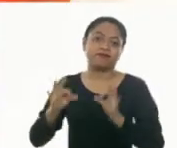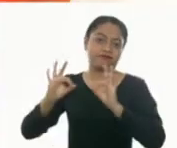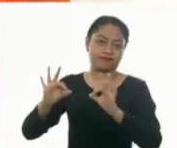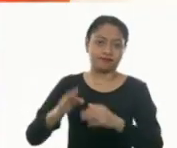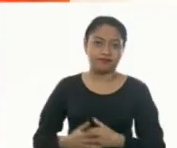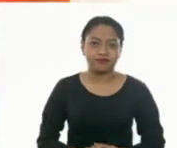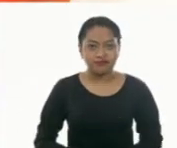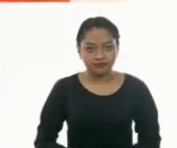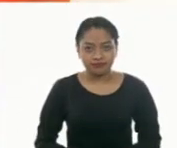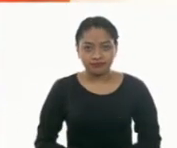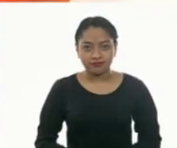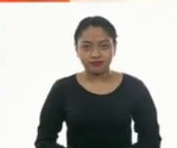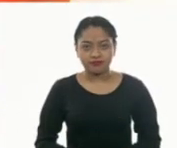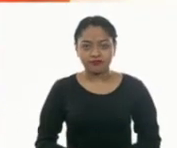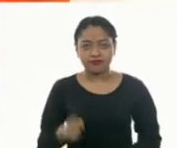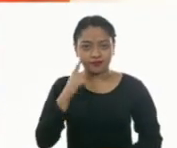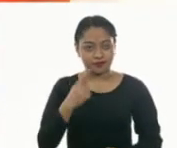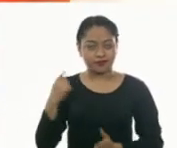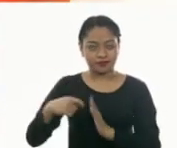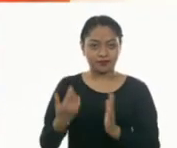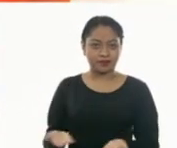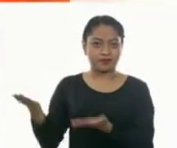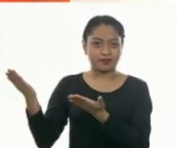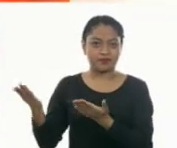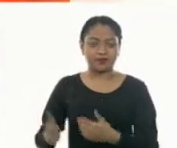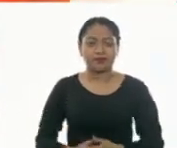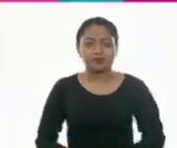Okay. Veamos el siguiente video.